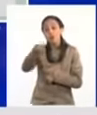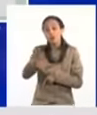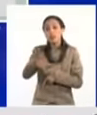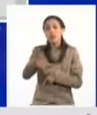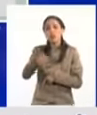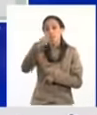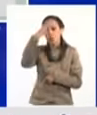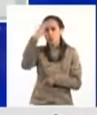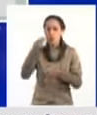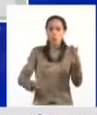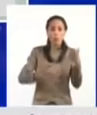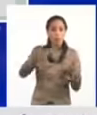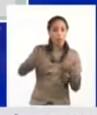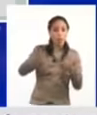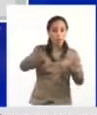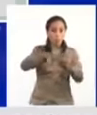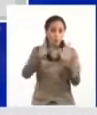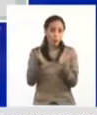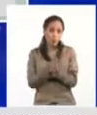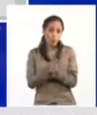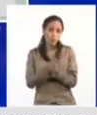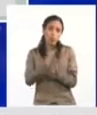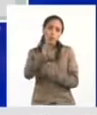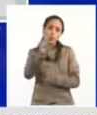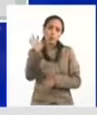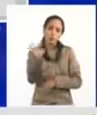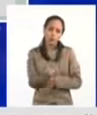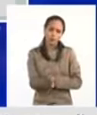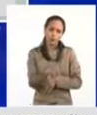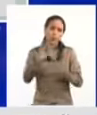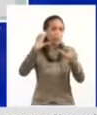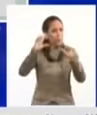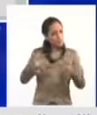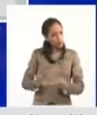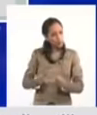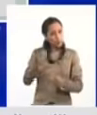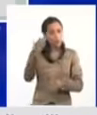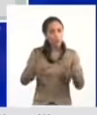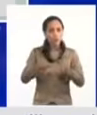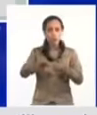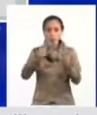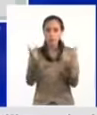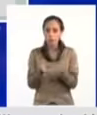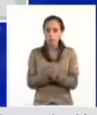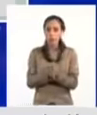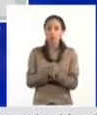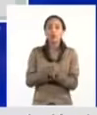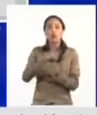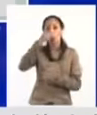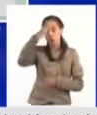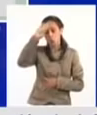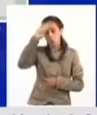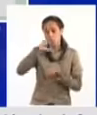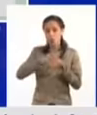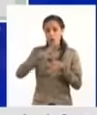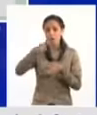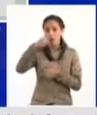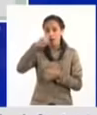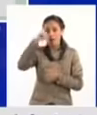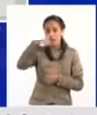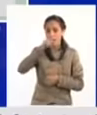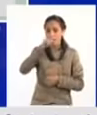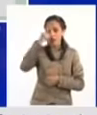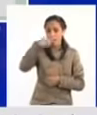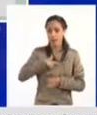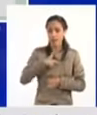los de menor de un 1%, que como ustedes ven no son muchos, está Cuba, está Granada, San Cristóbal y Neves, San